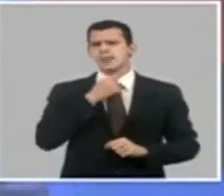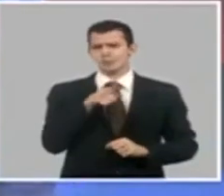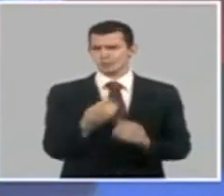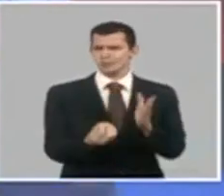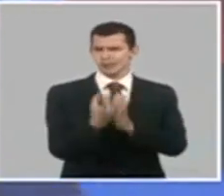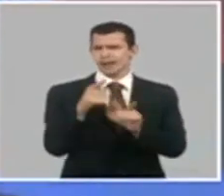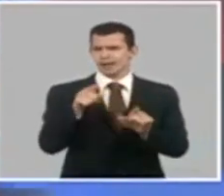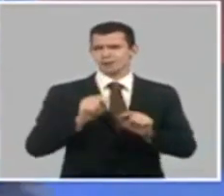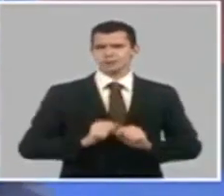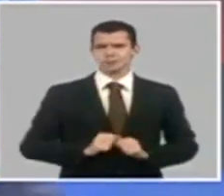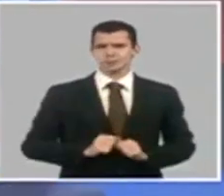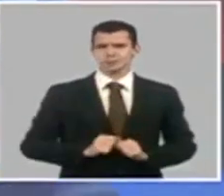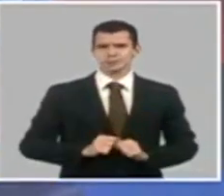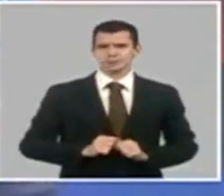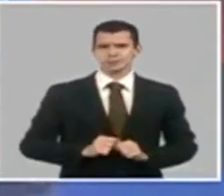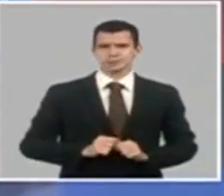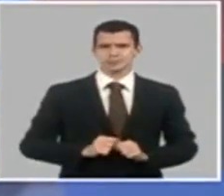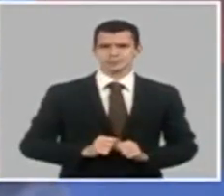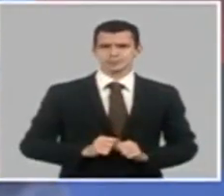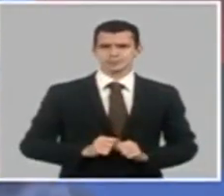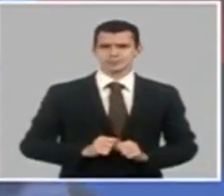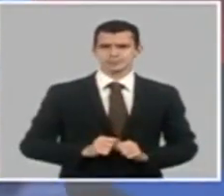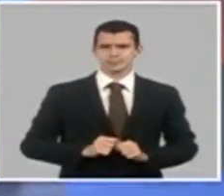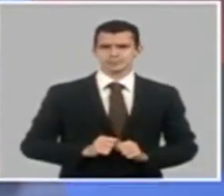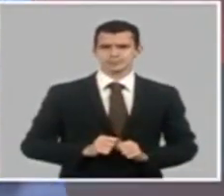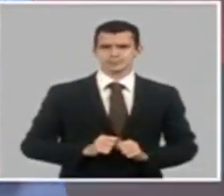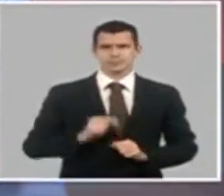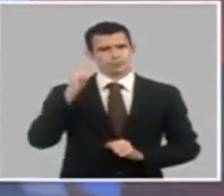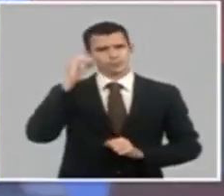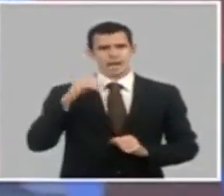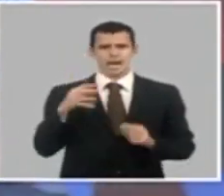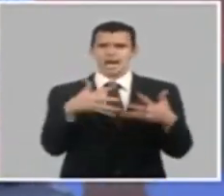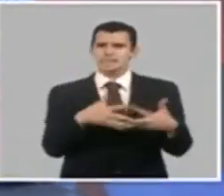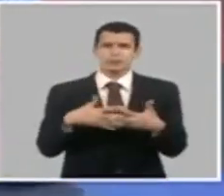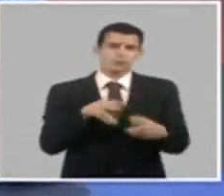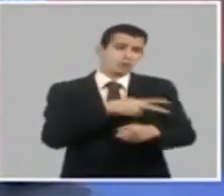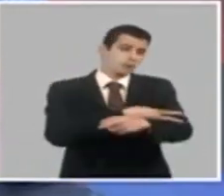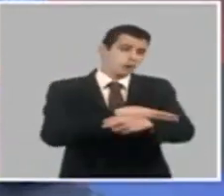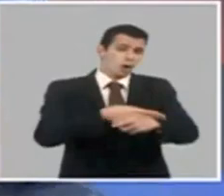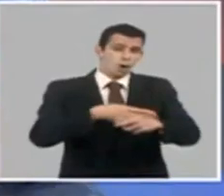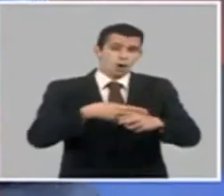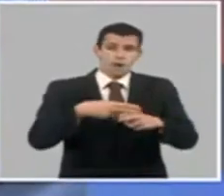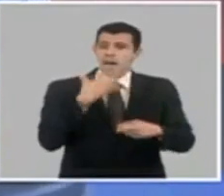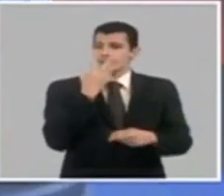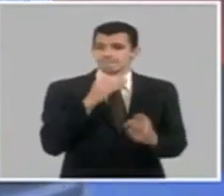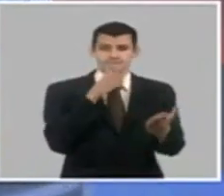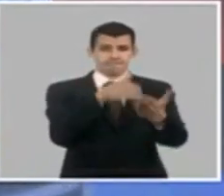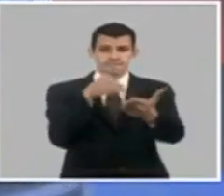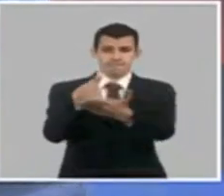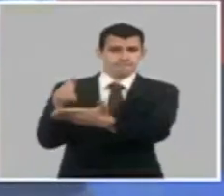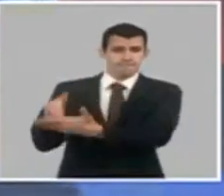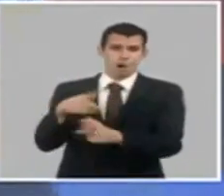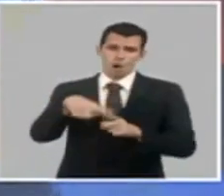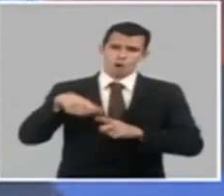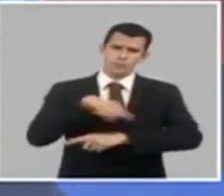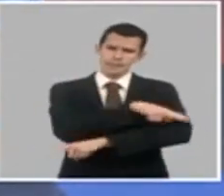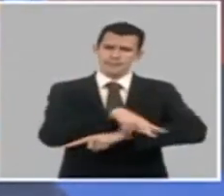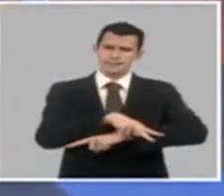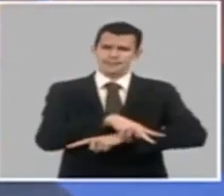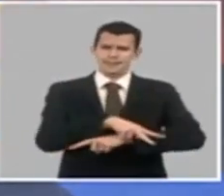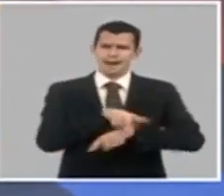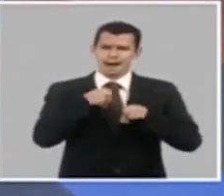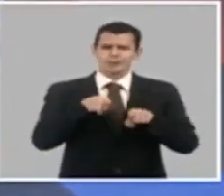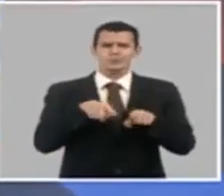vinculación y que trate de influir en elecciones extranjero en procesos políticos de países extranjeros